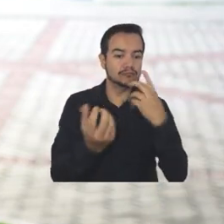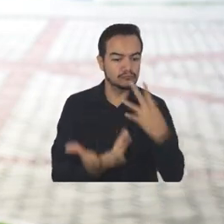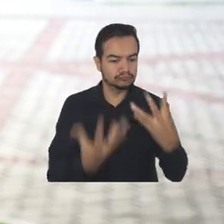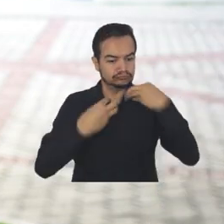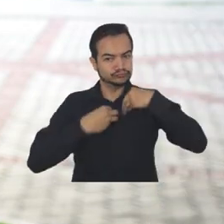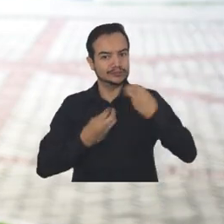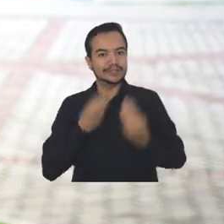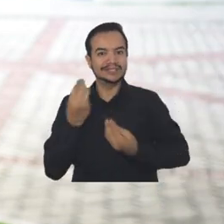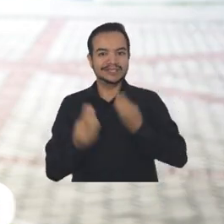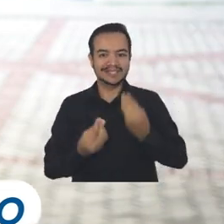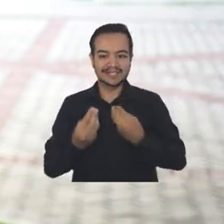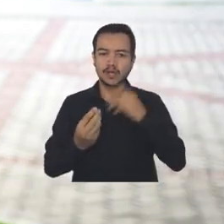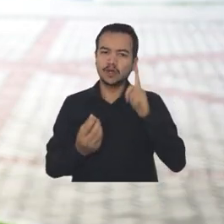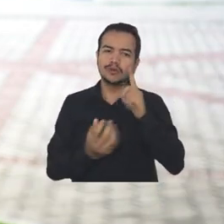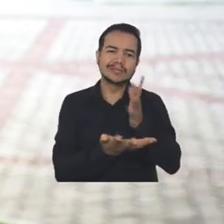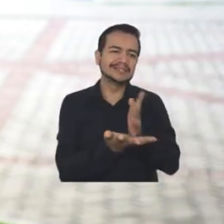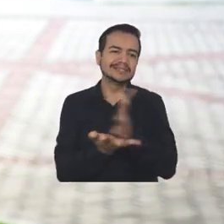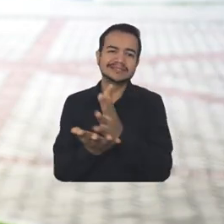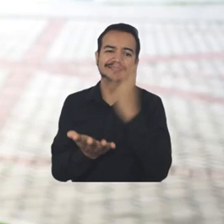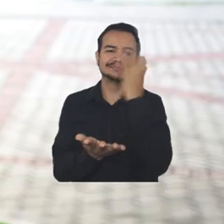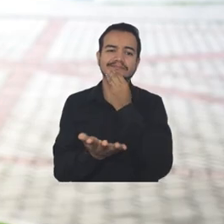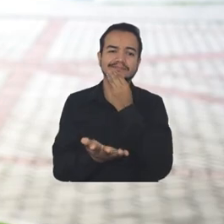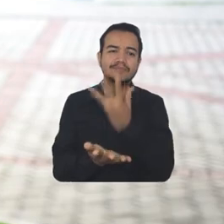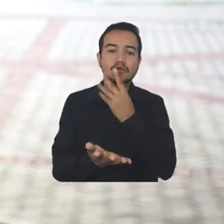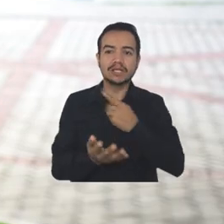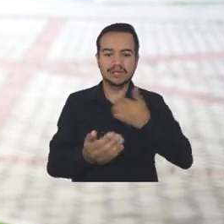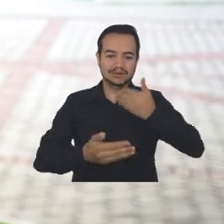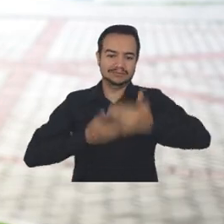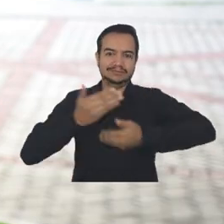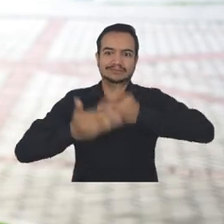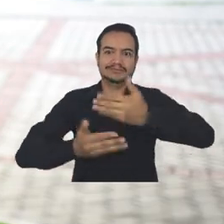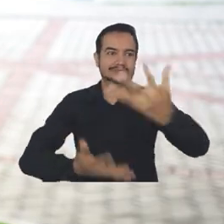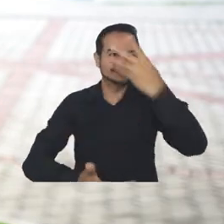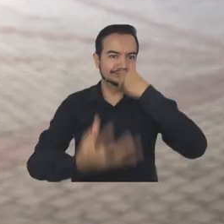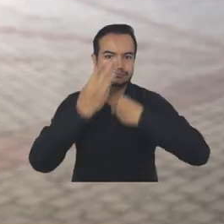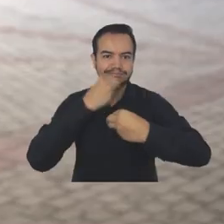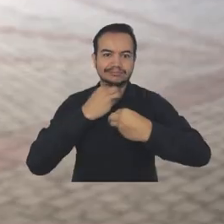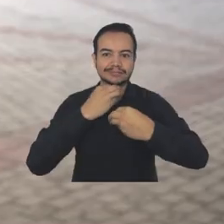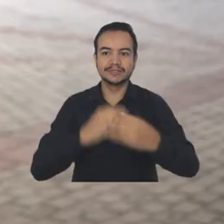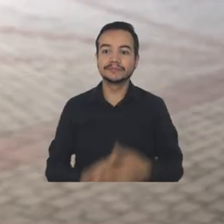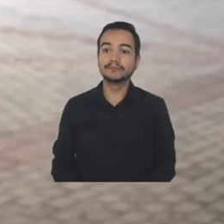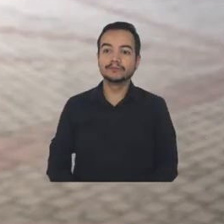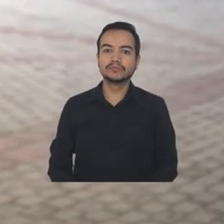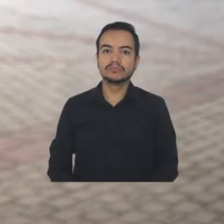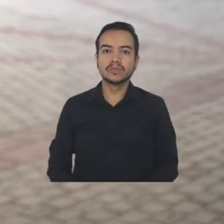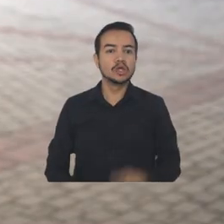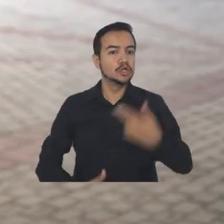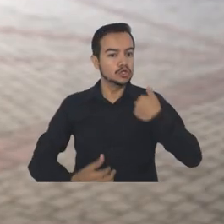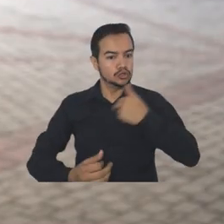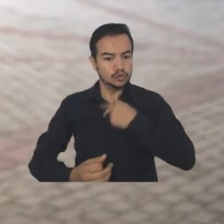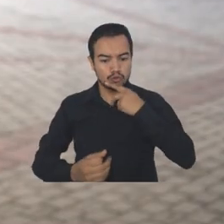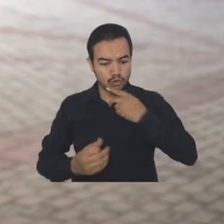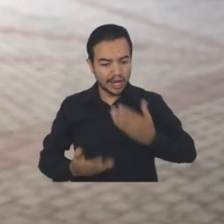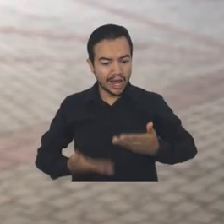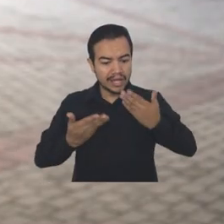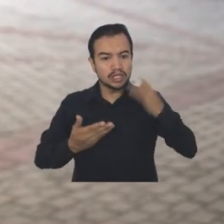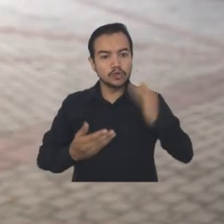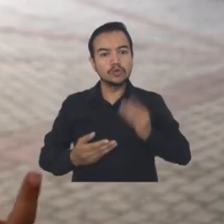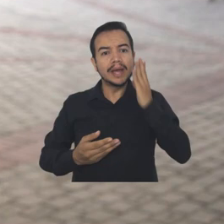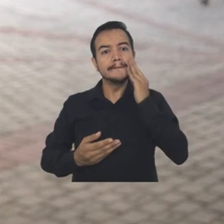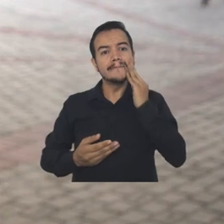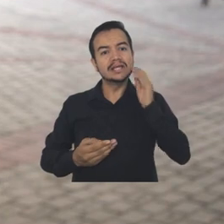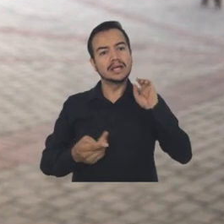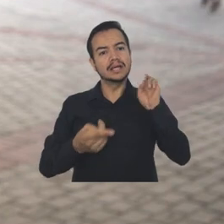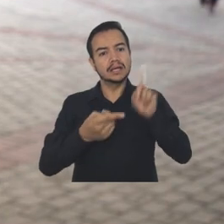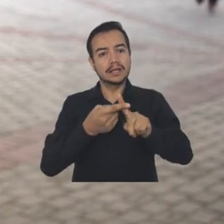del docente en esta carrera tan maravillosa que estamos emprendiendo cada uno de nosotros. Somos es a través de las experiencias vividas, no solo a través